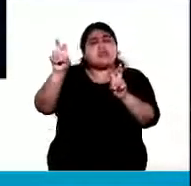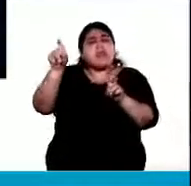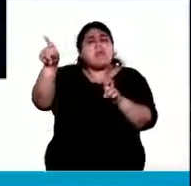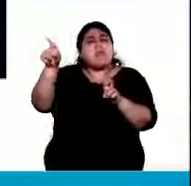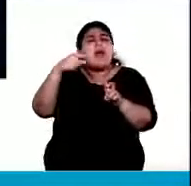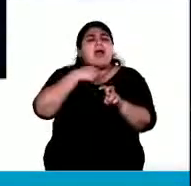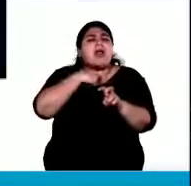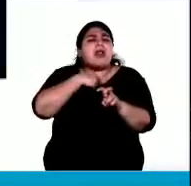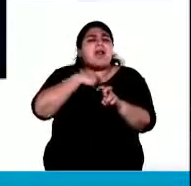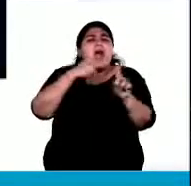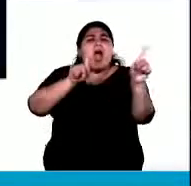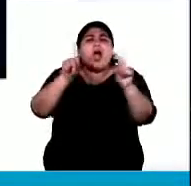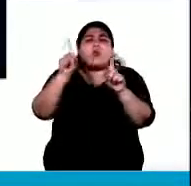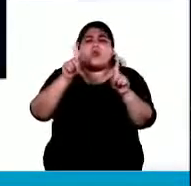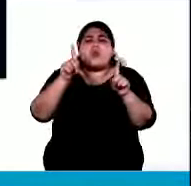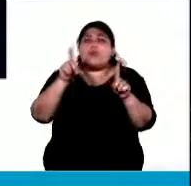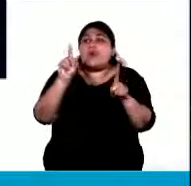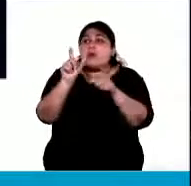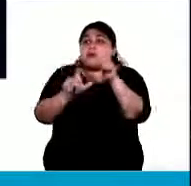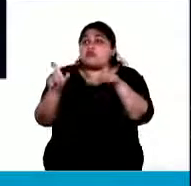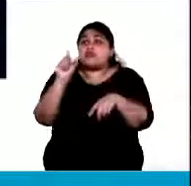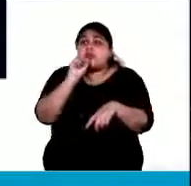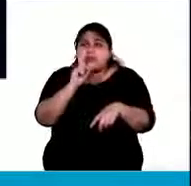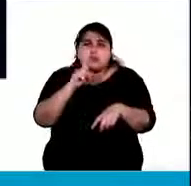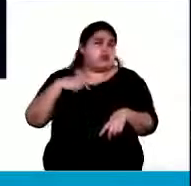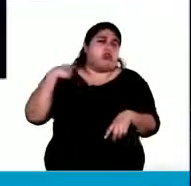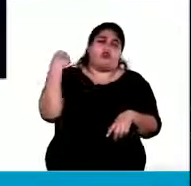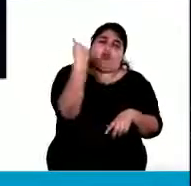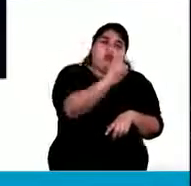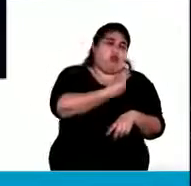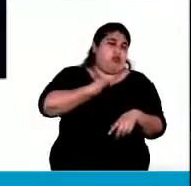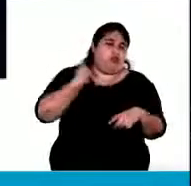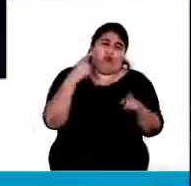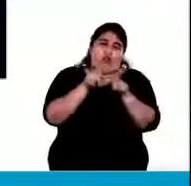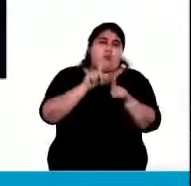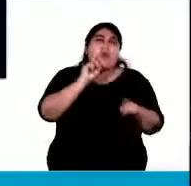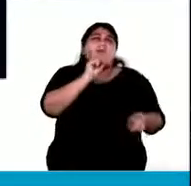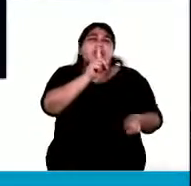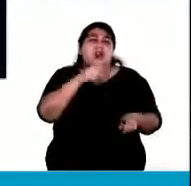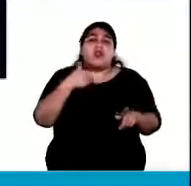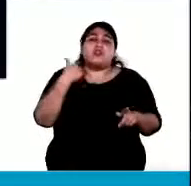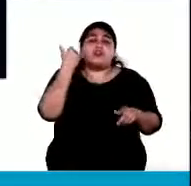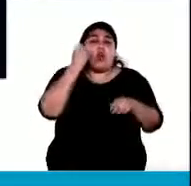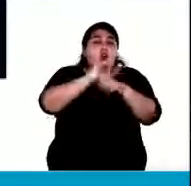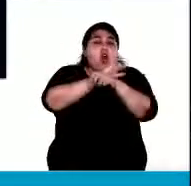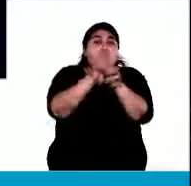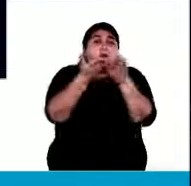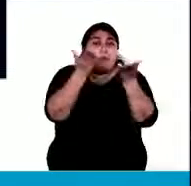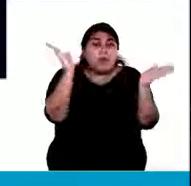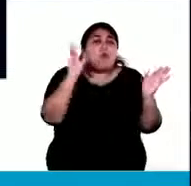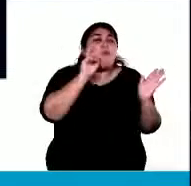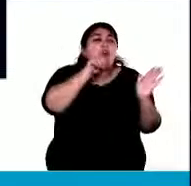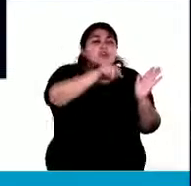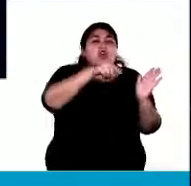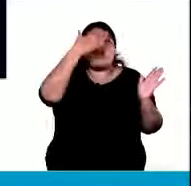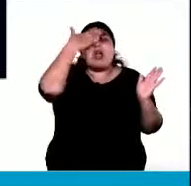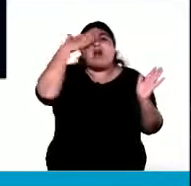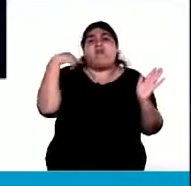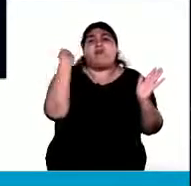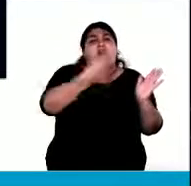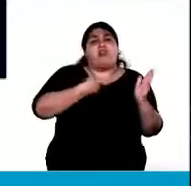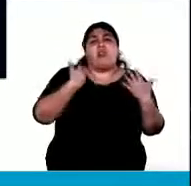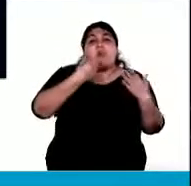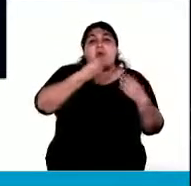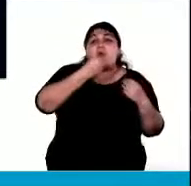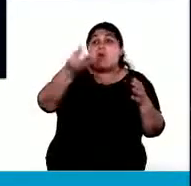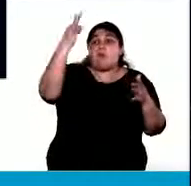excepción de aquellos que son factores de riesgo. Todos somos factores de riesgo. El coronavirus demostró que es una enfermedad o es un virus que ataca